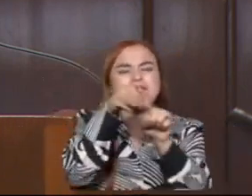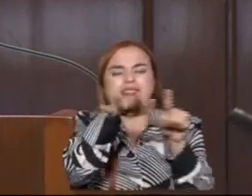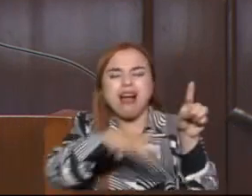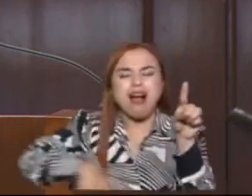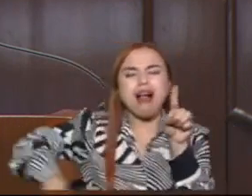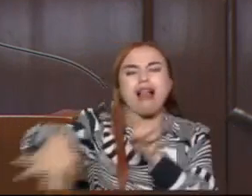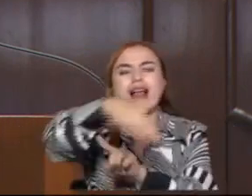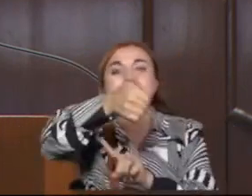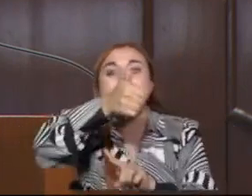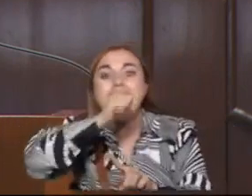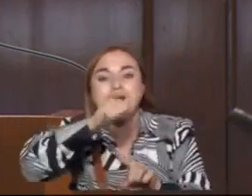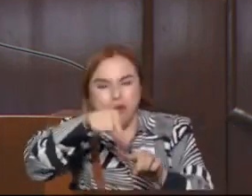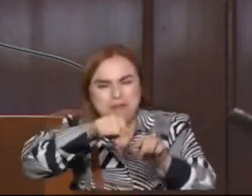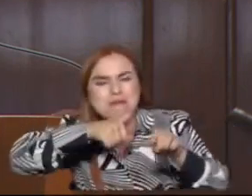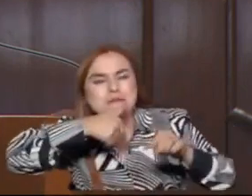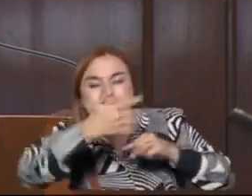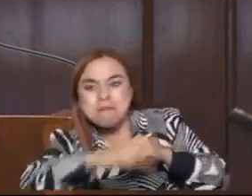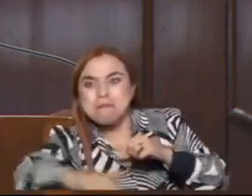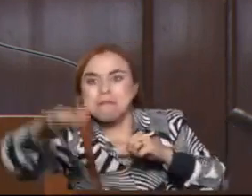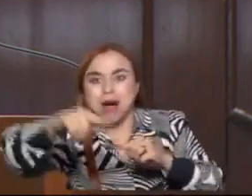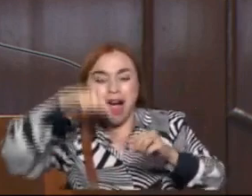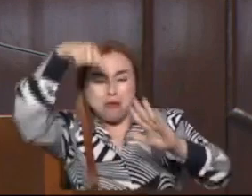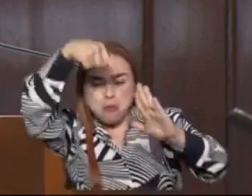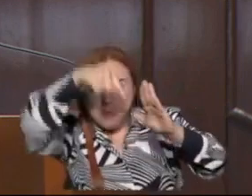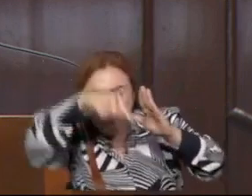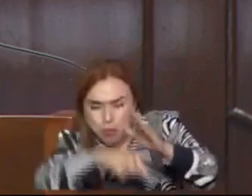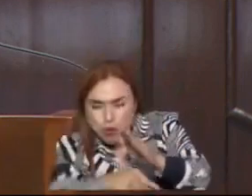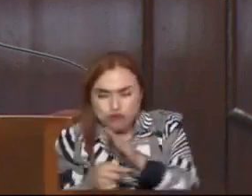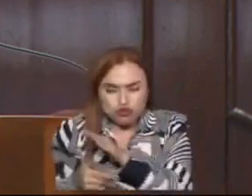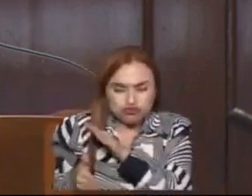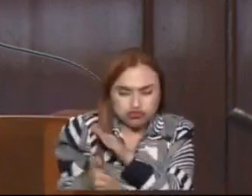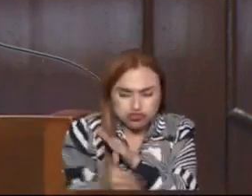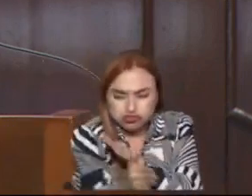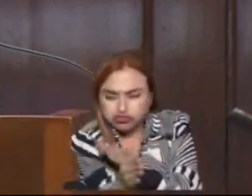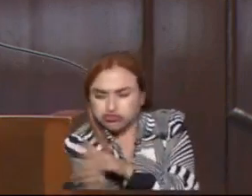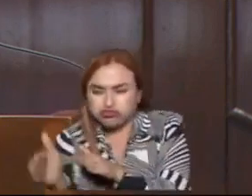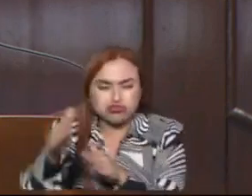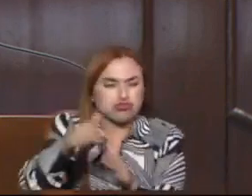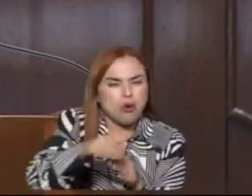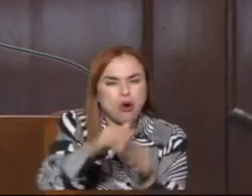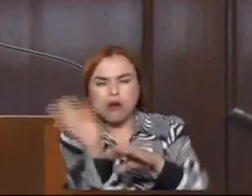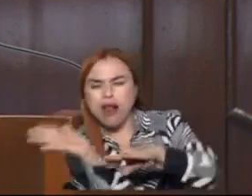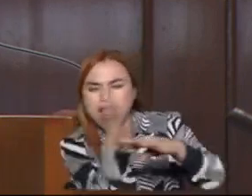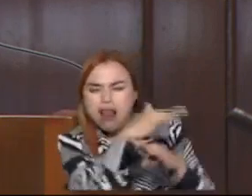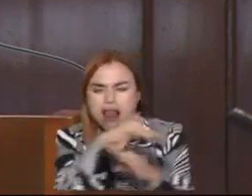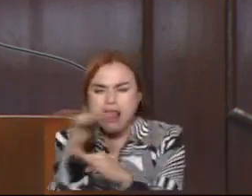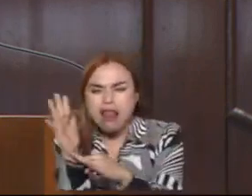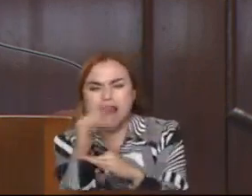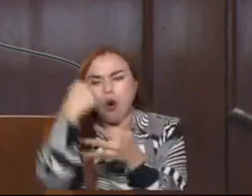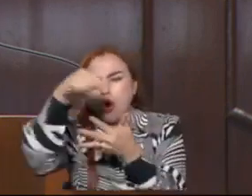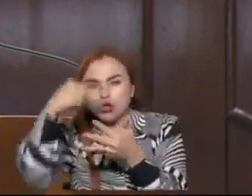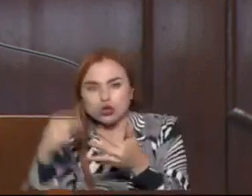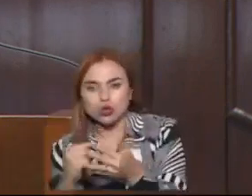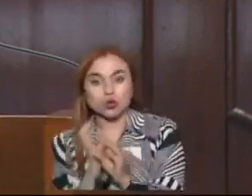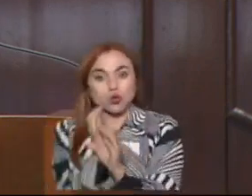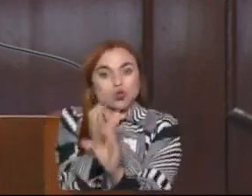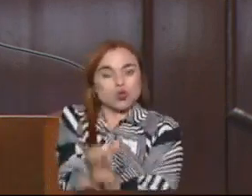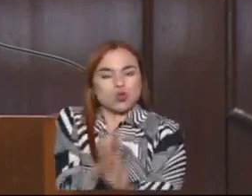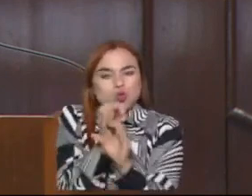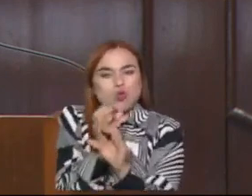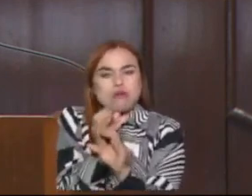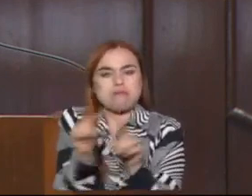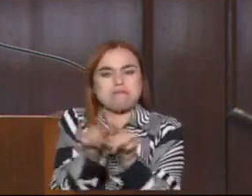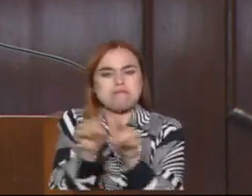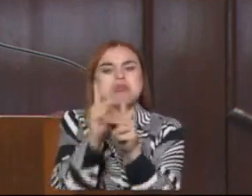protegida. En marzo del 2023 se celebró en Panamá el Congreso